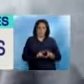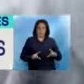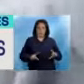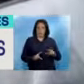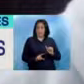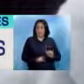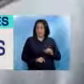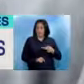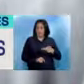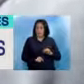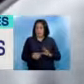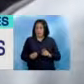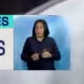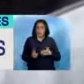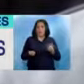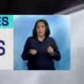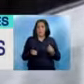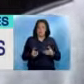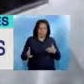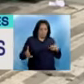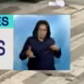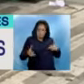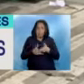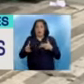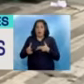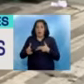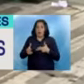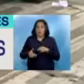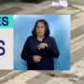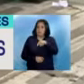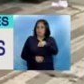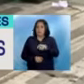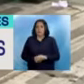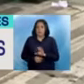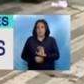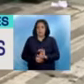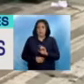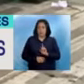AHK768 impactó contra la camioneta de placa